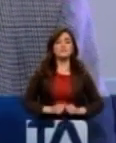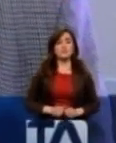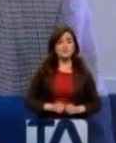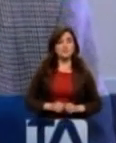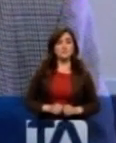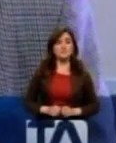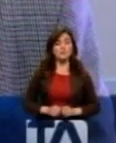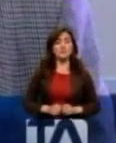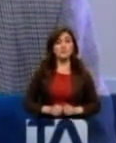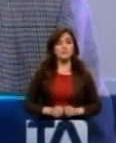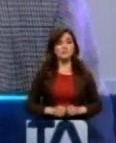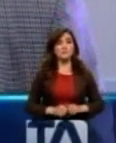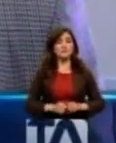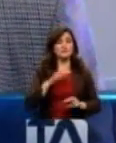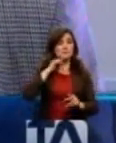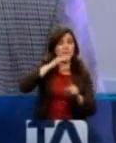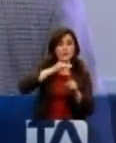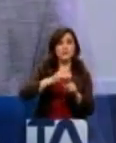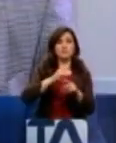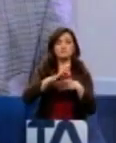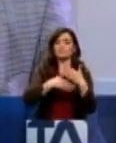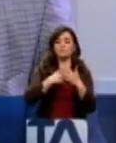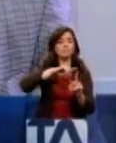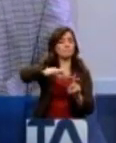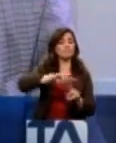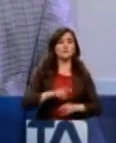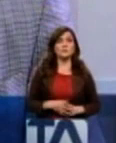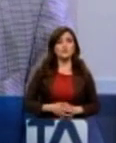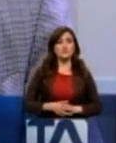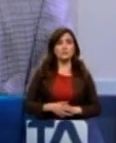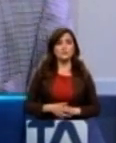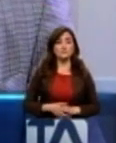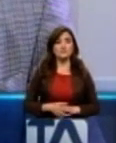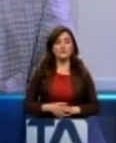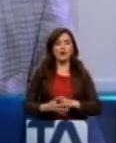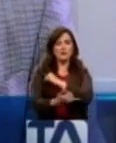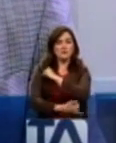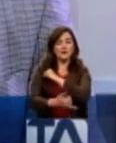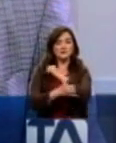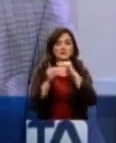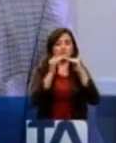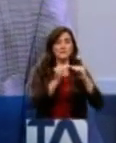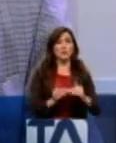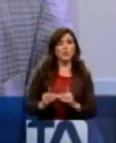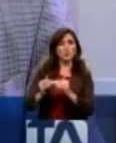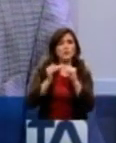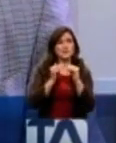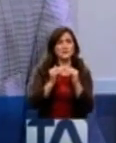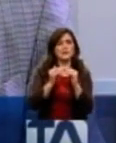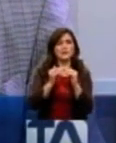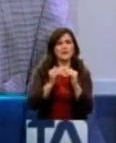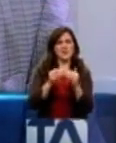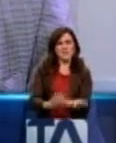orientación, esos mensajes deben ser bien recibidos. No puede ser que en un país democrático se discuta